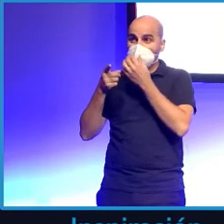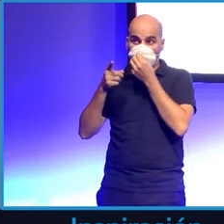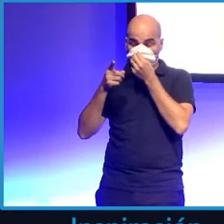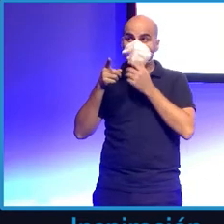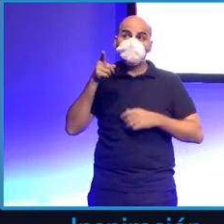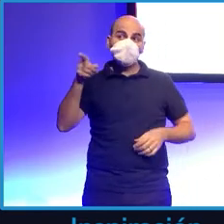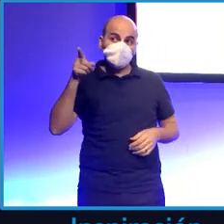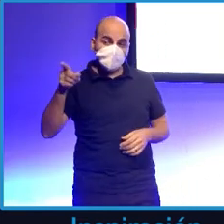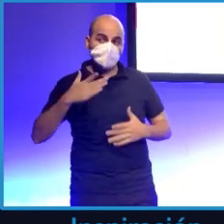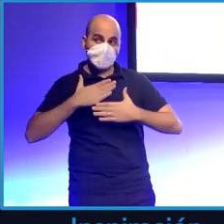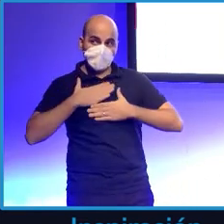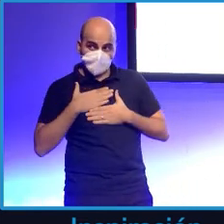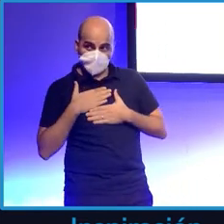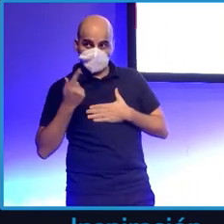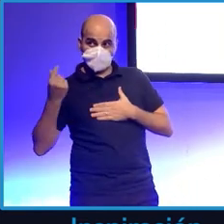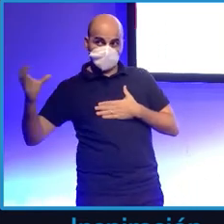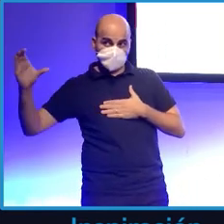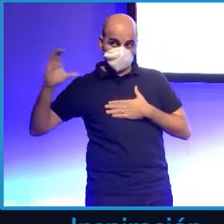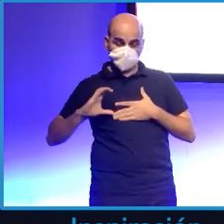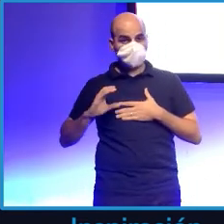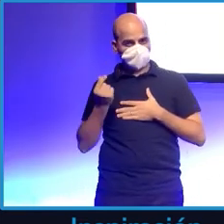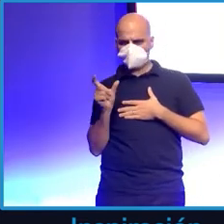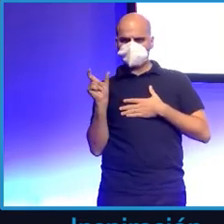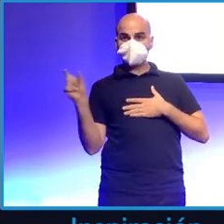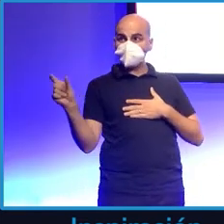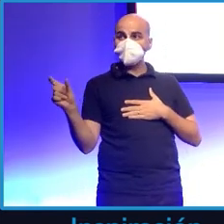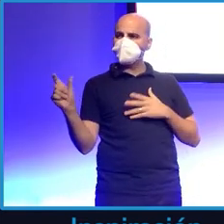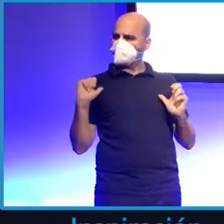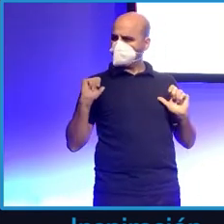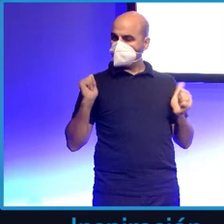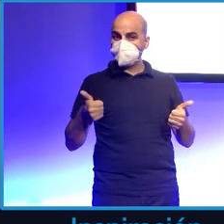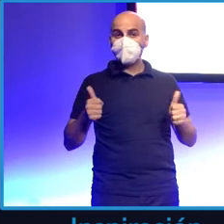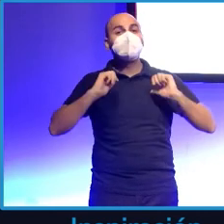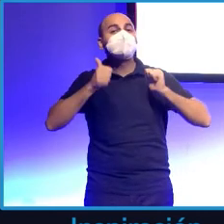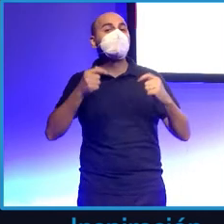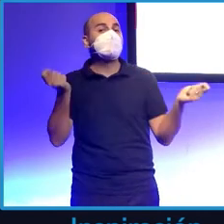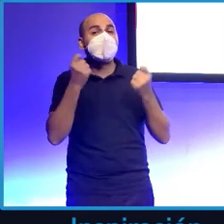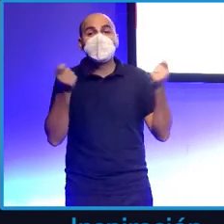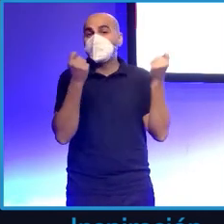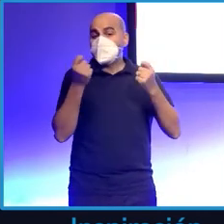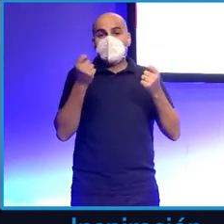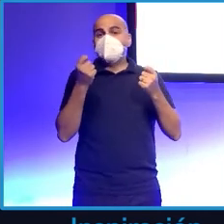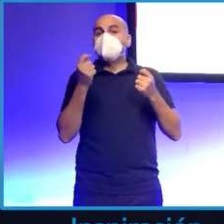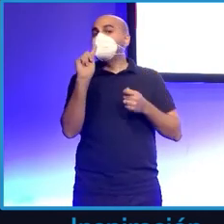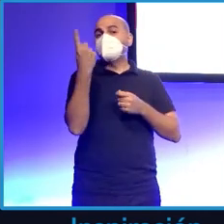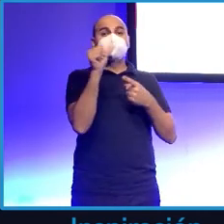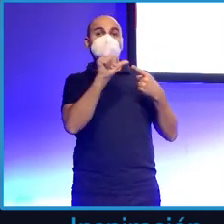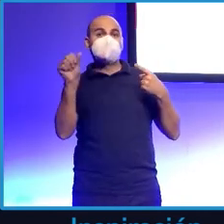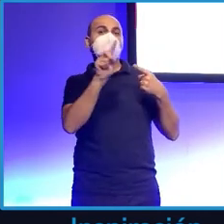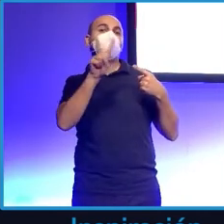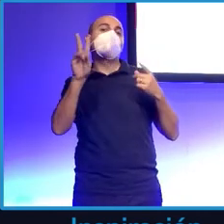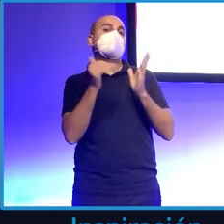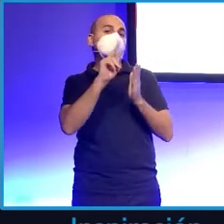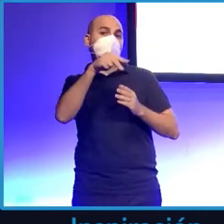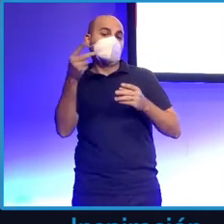sueldo en esa campaña de tanto y empezamos con una campaña de enlaces de doce mil euros en la primera semana otra de 7 mil